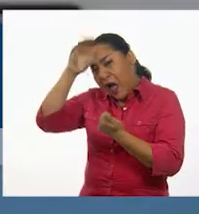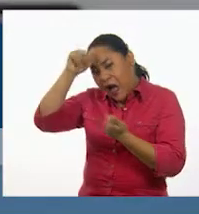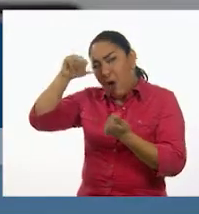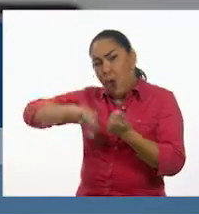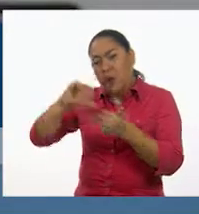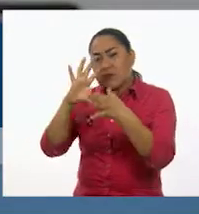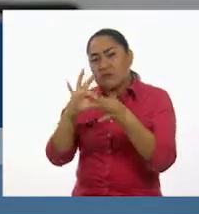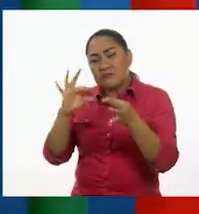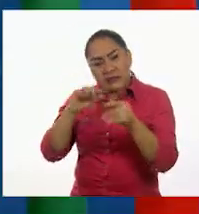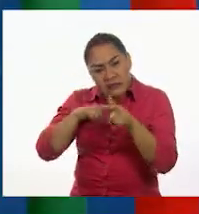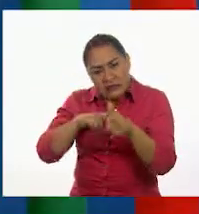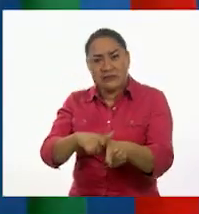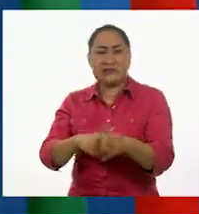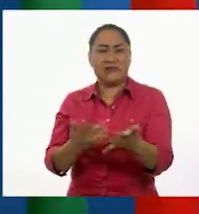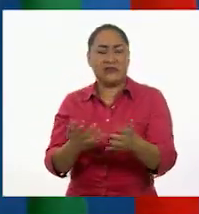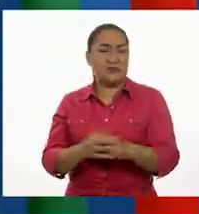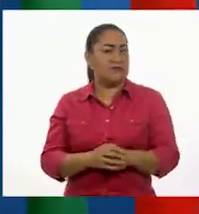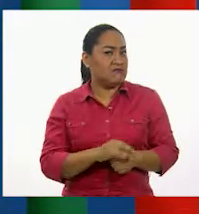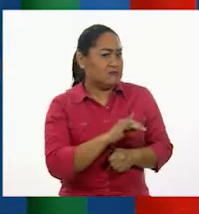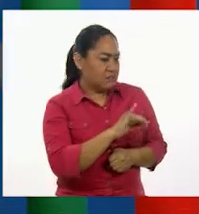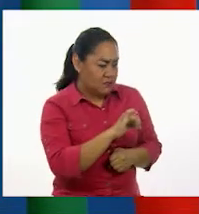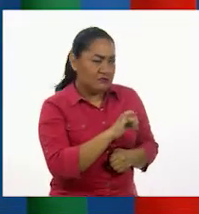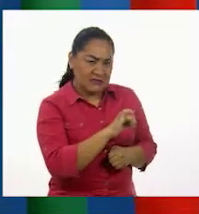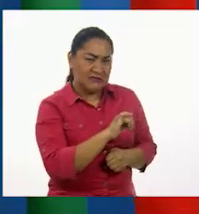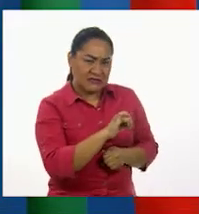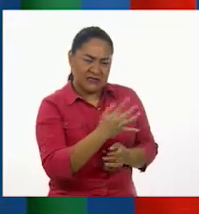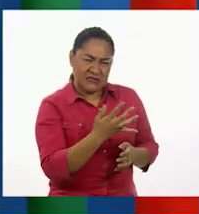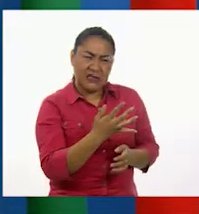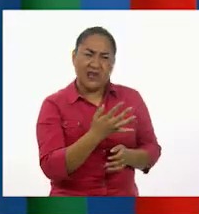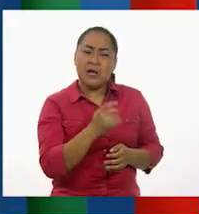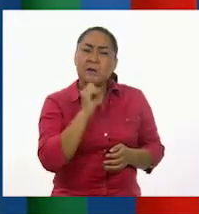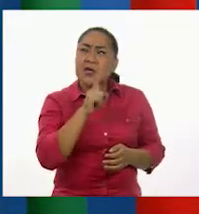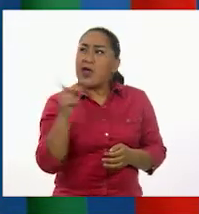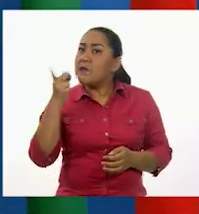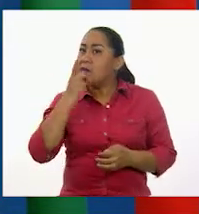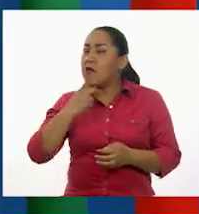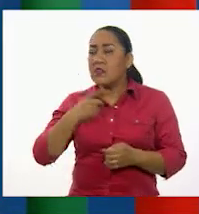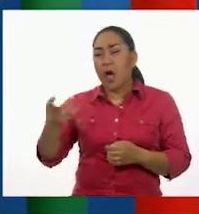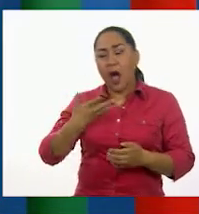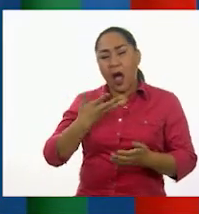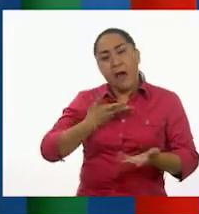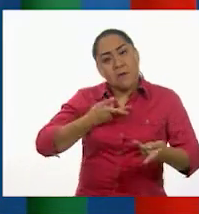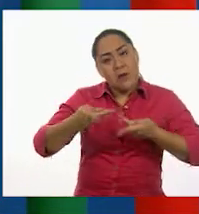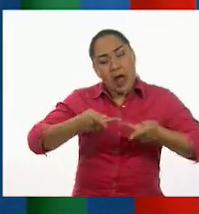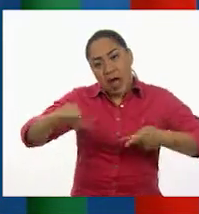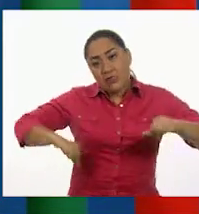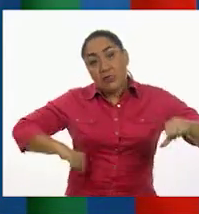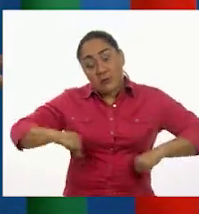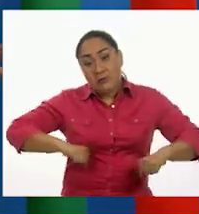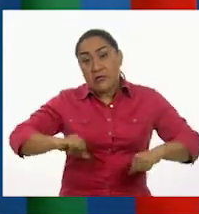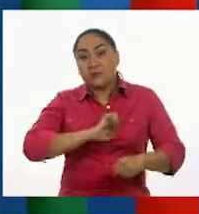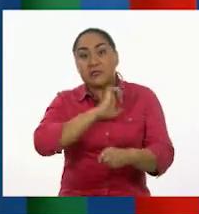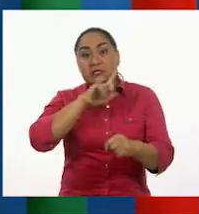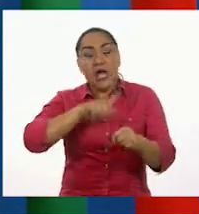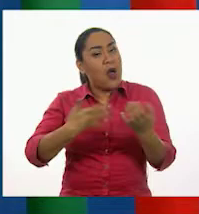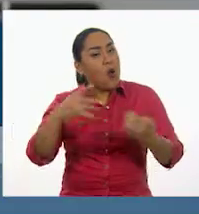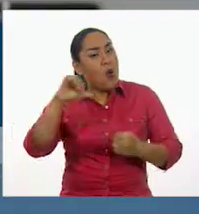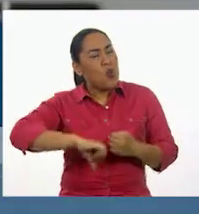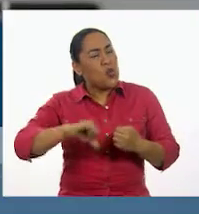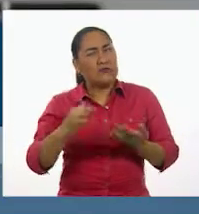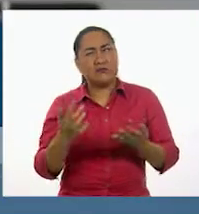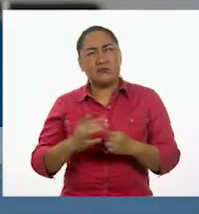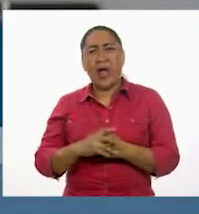este periodo. Sí. Y además, a mí me había contado que tenía preparada una actividad muy especial para el día de hoy. ¿Y si